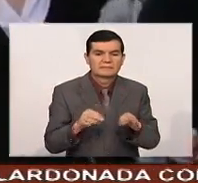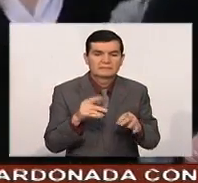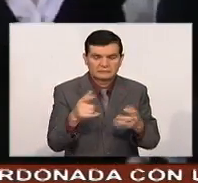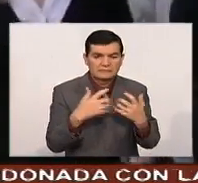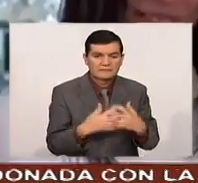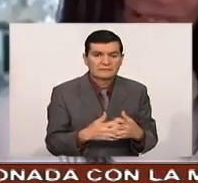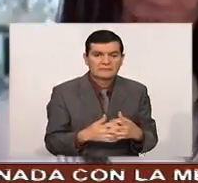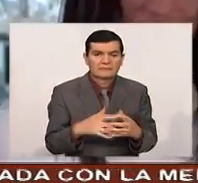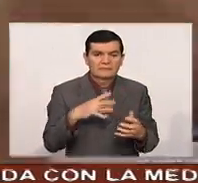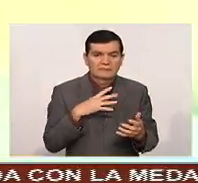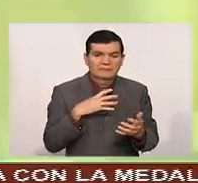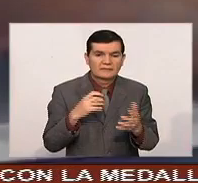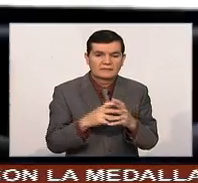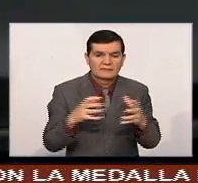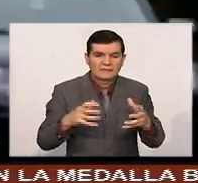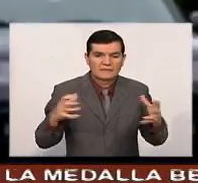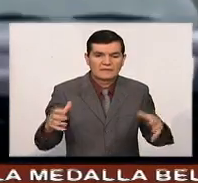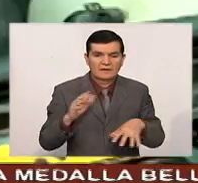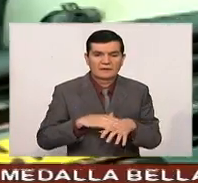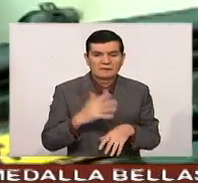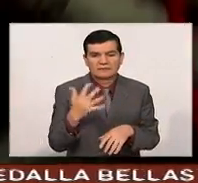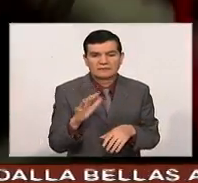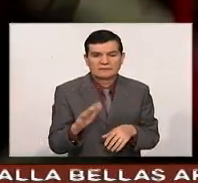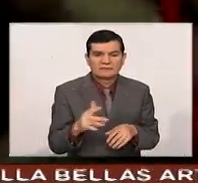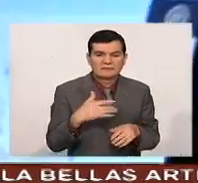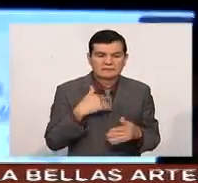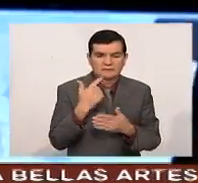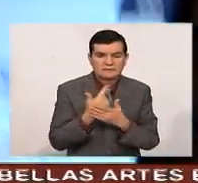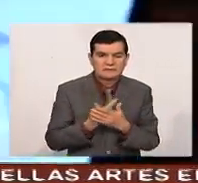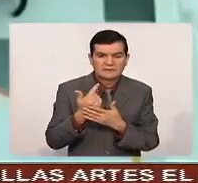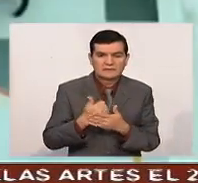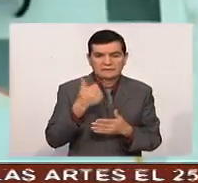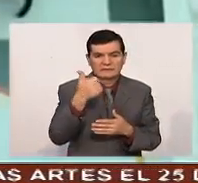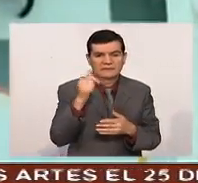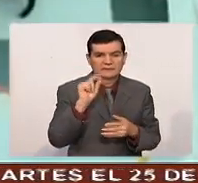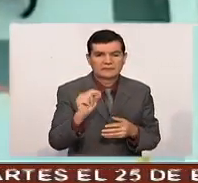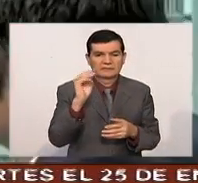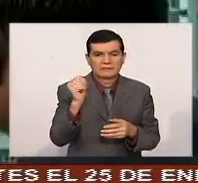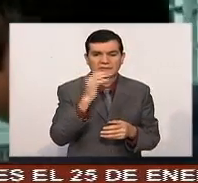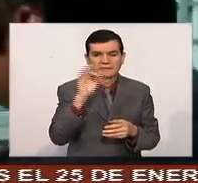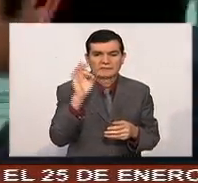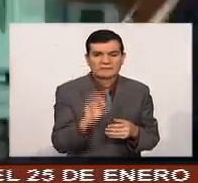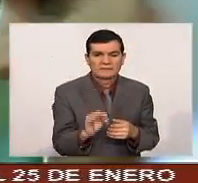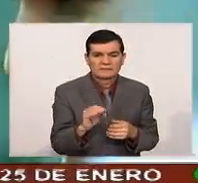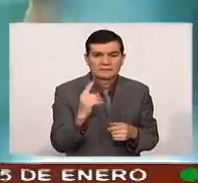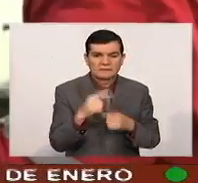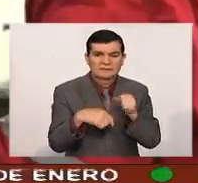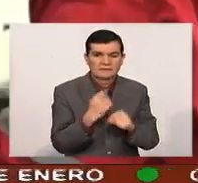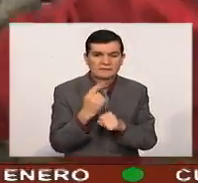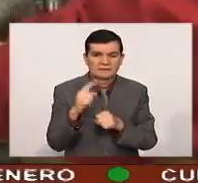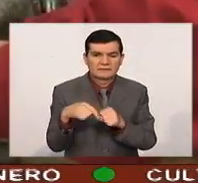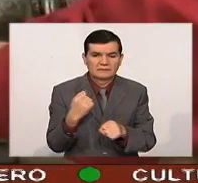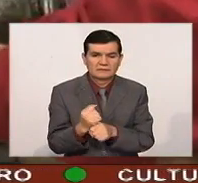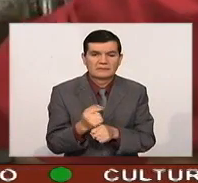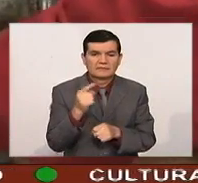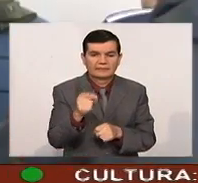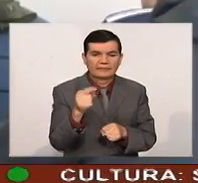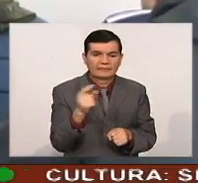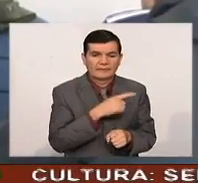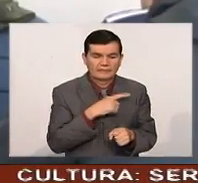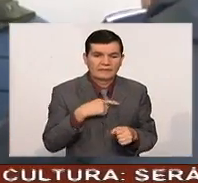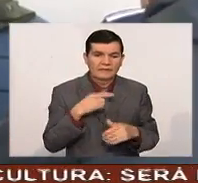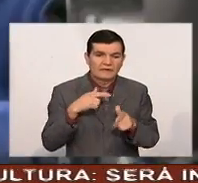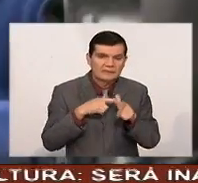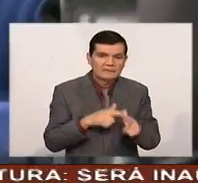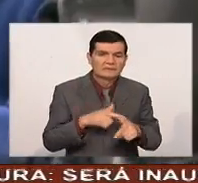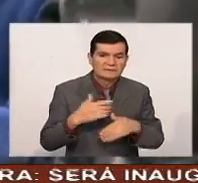sector, y con tasas de crecimiento que andan alrededor, según mis últimos datos, del 6.9% anual. Entonces, y esto se ve que va a